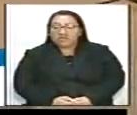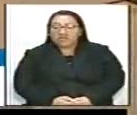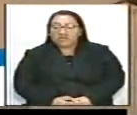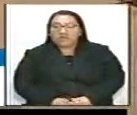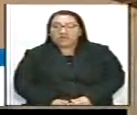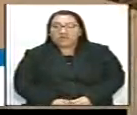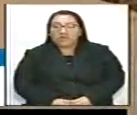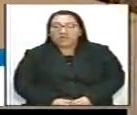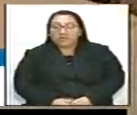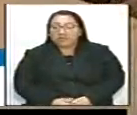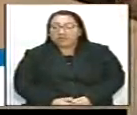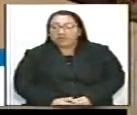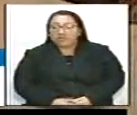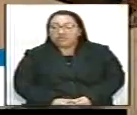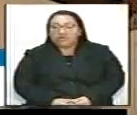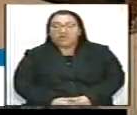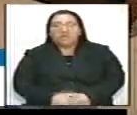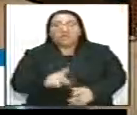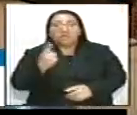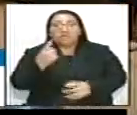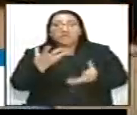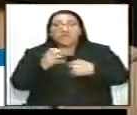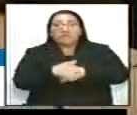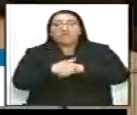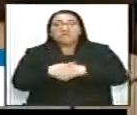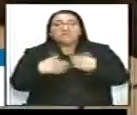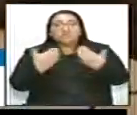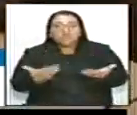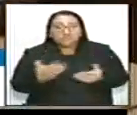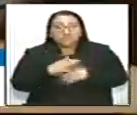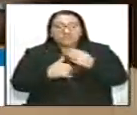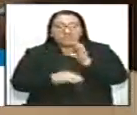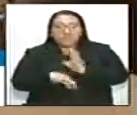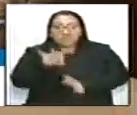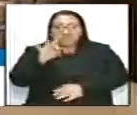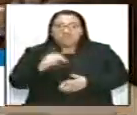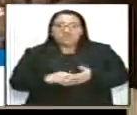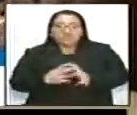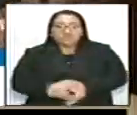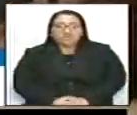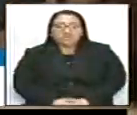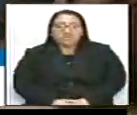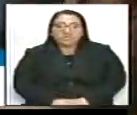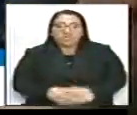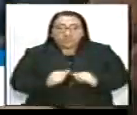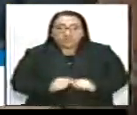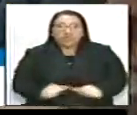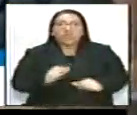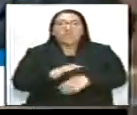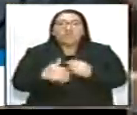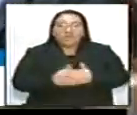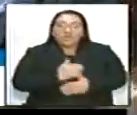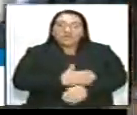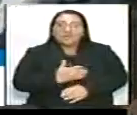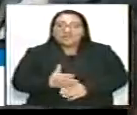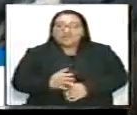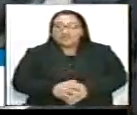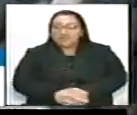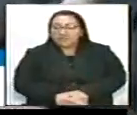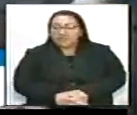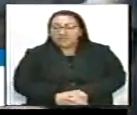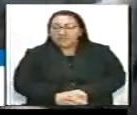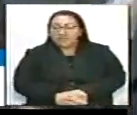Gracias, presidente. Permítame primero felicitarlo por la elección. Además, es continuación, así que con toda la